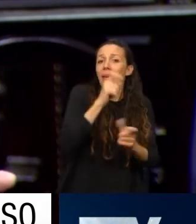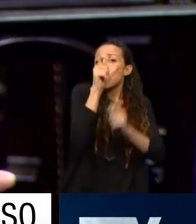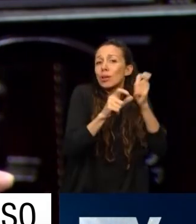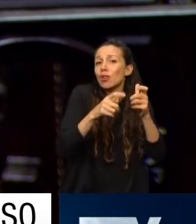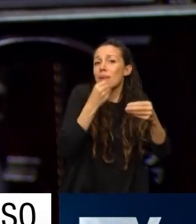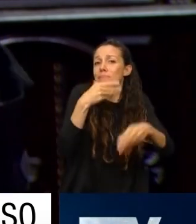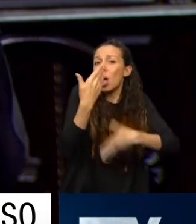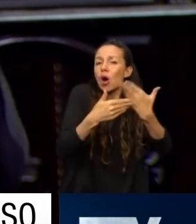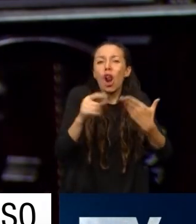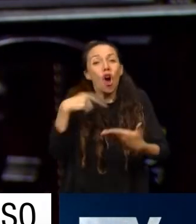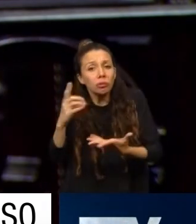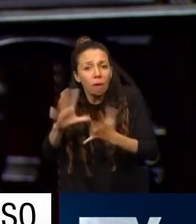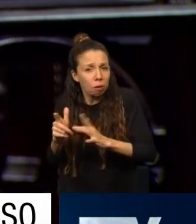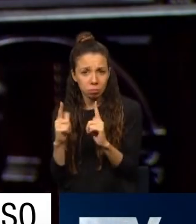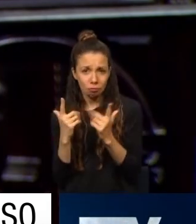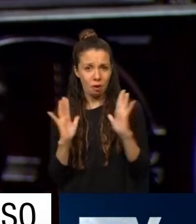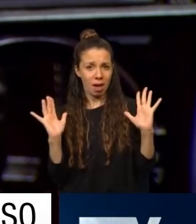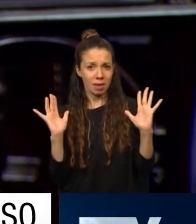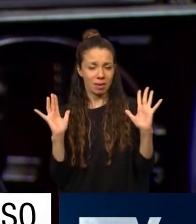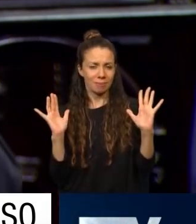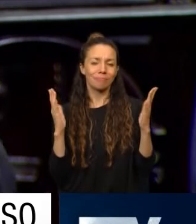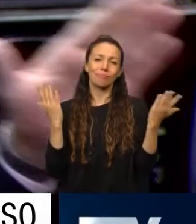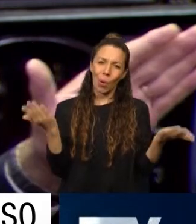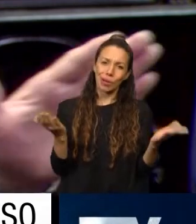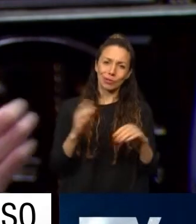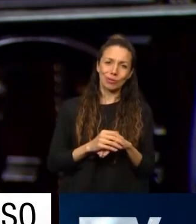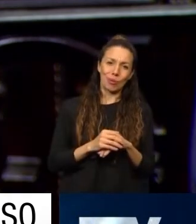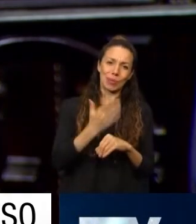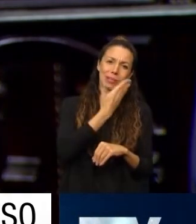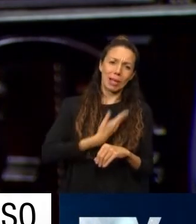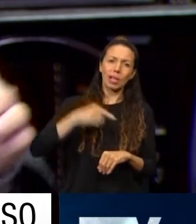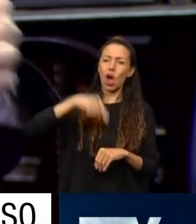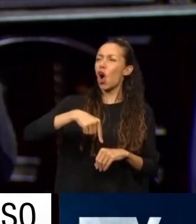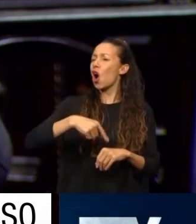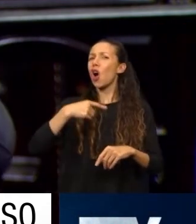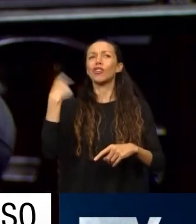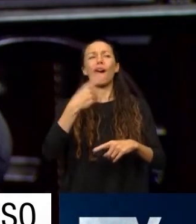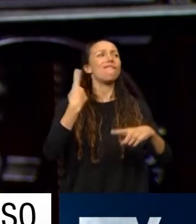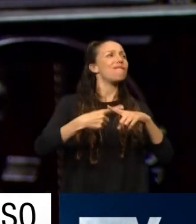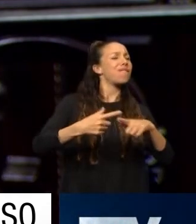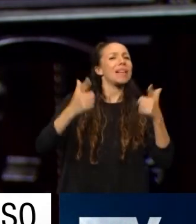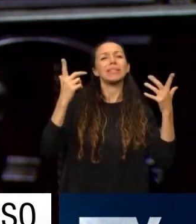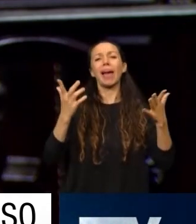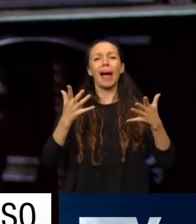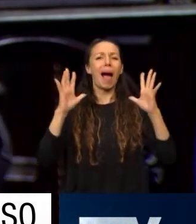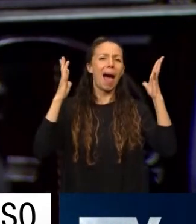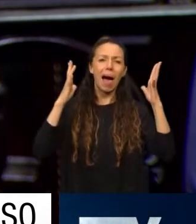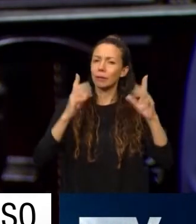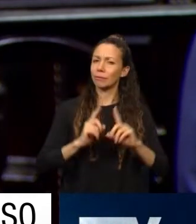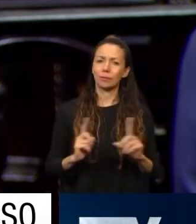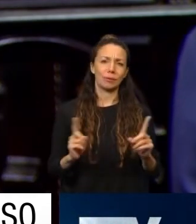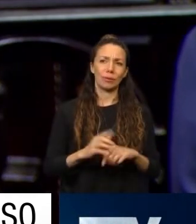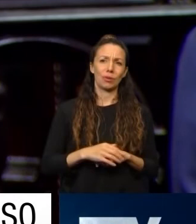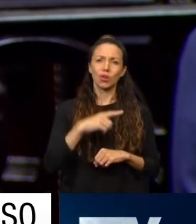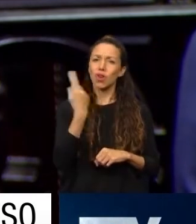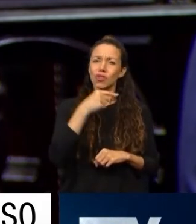camino posible. Así que, presidente, no hay nada que festejar. Nosotros así estamos por votar esta